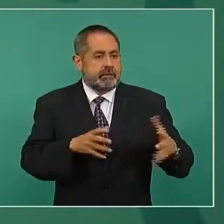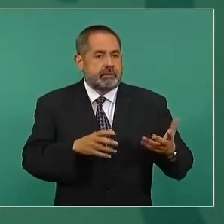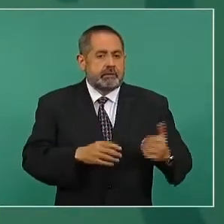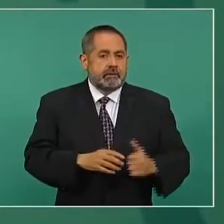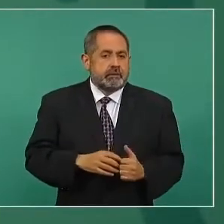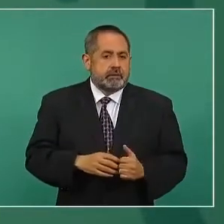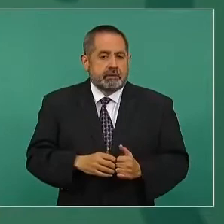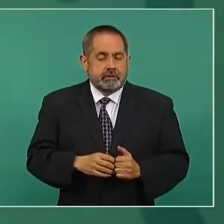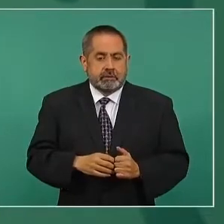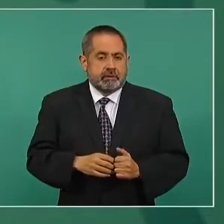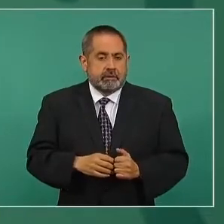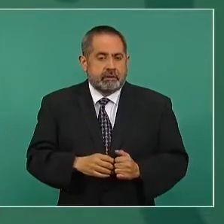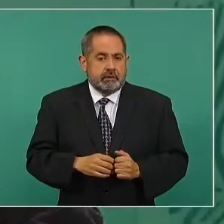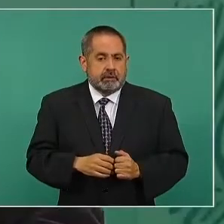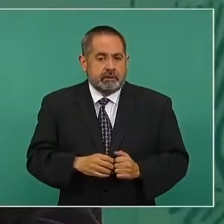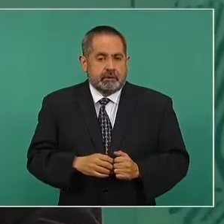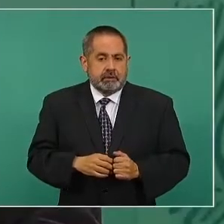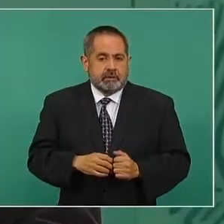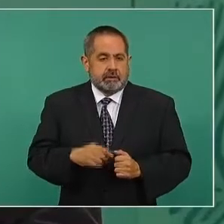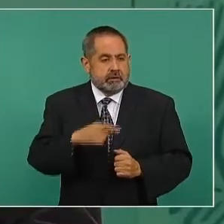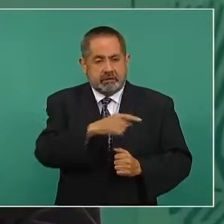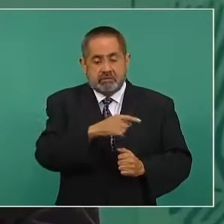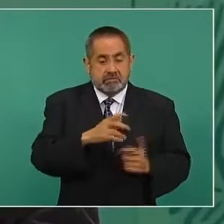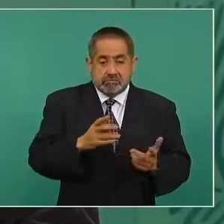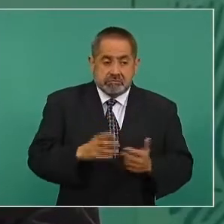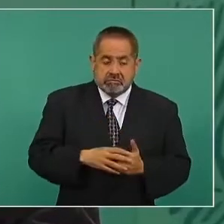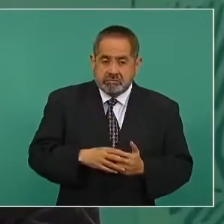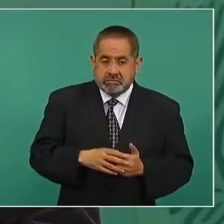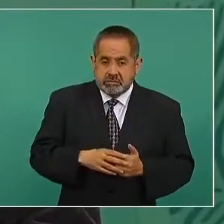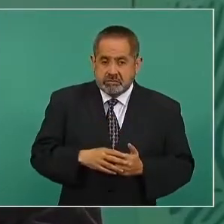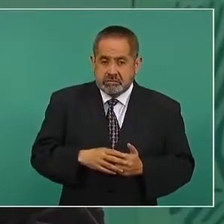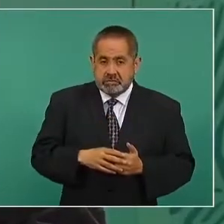orgánicos, ya nos hubiesen